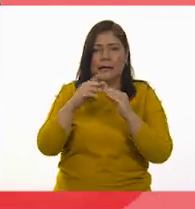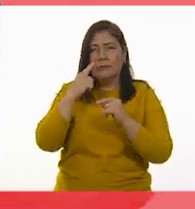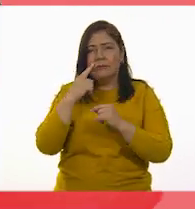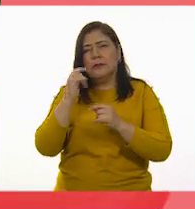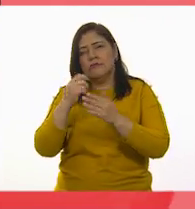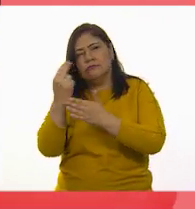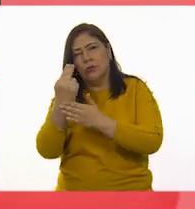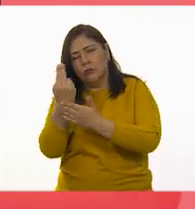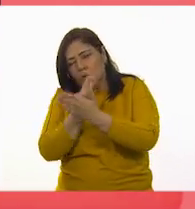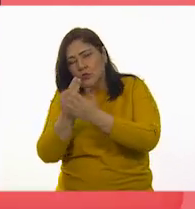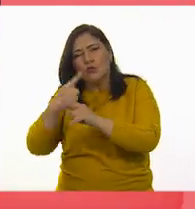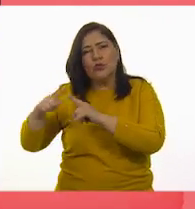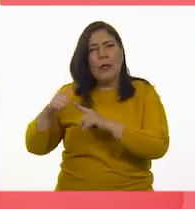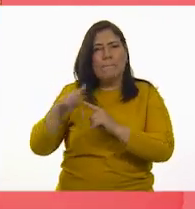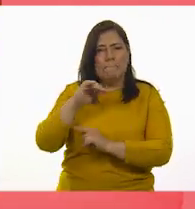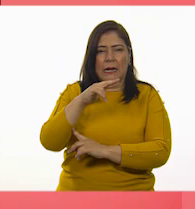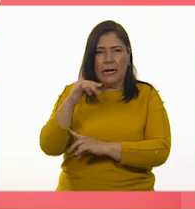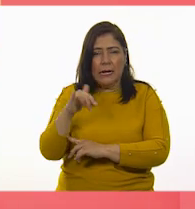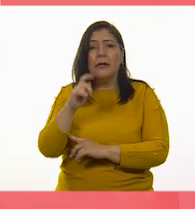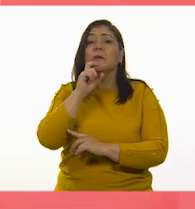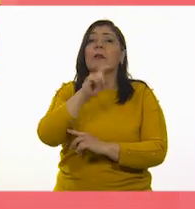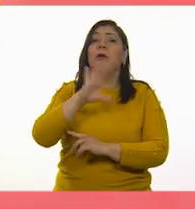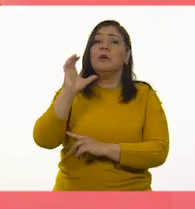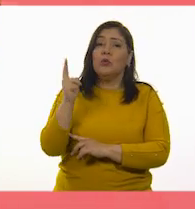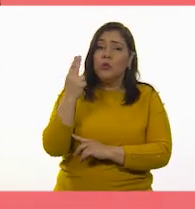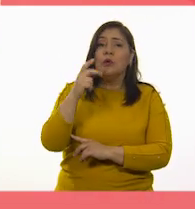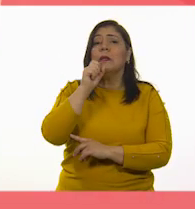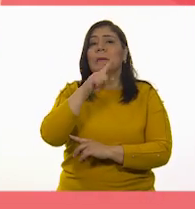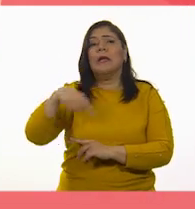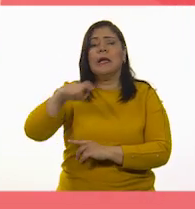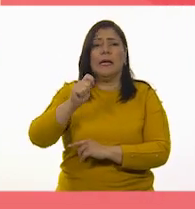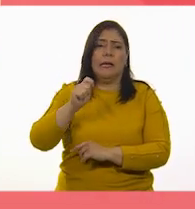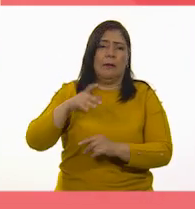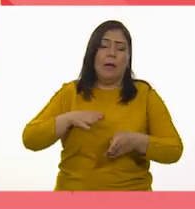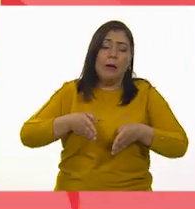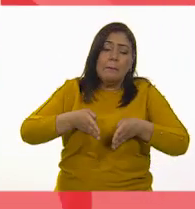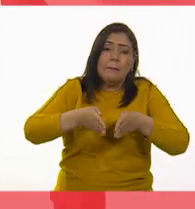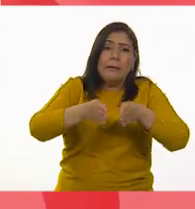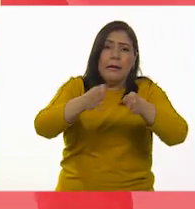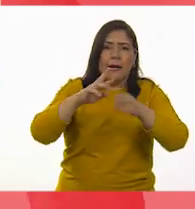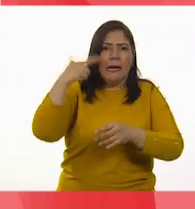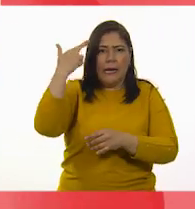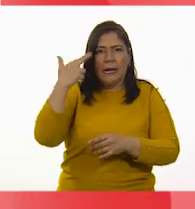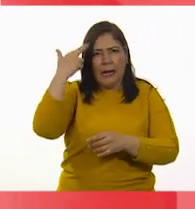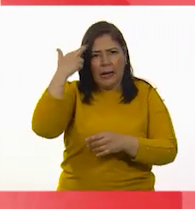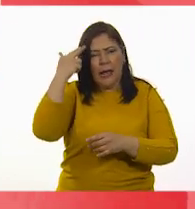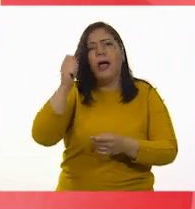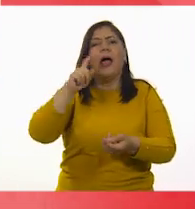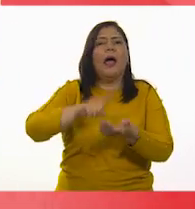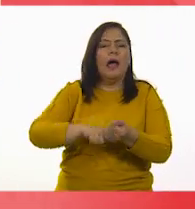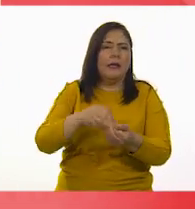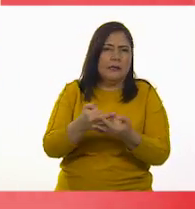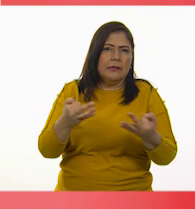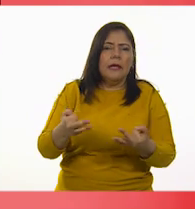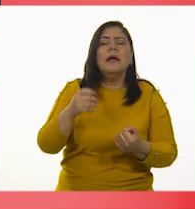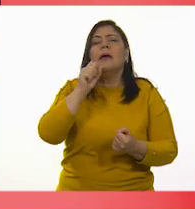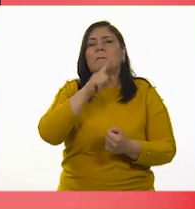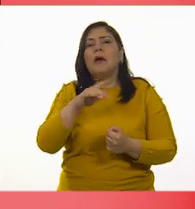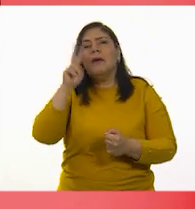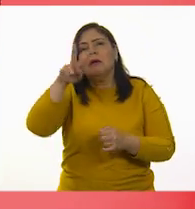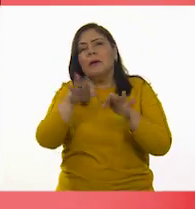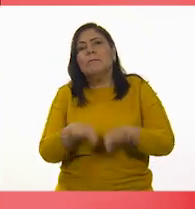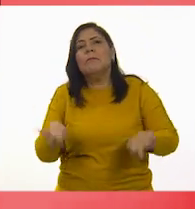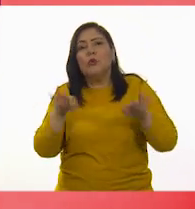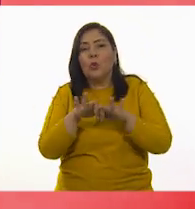centro histórico, la ciudad universitaria y el Camino Real Tierra Adentro, han sido de tal impacto para la vida cultural de la ciudad y del mundo que